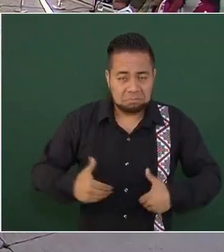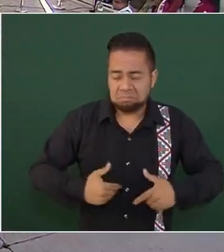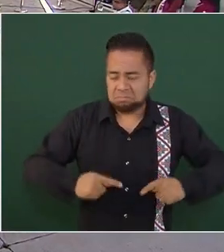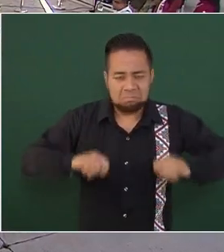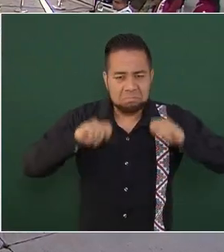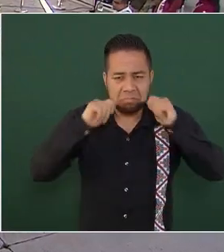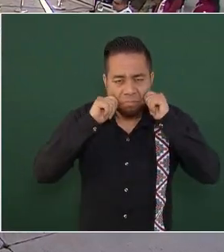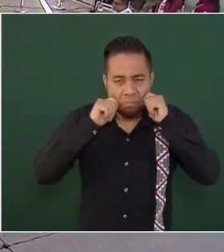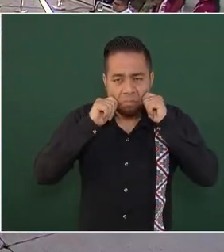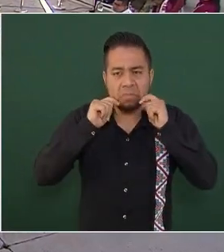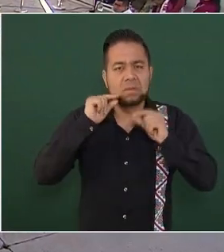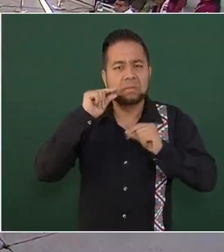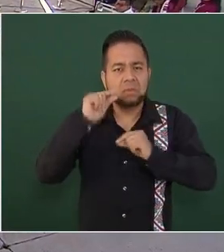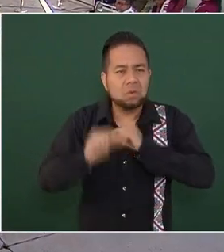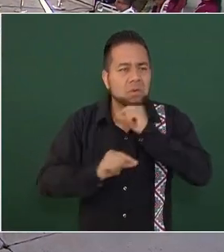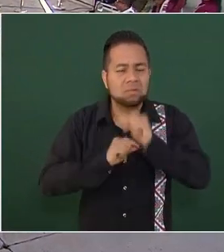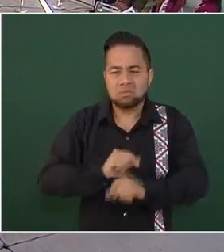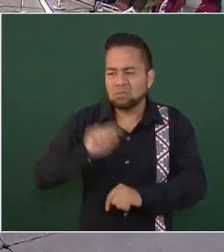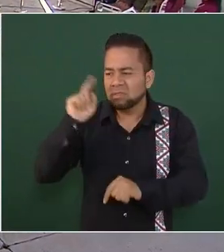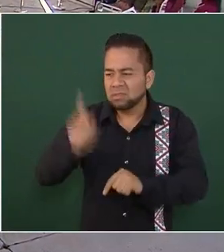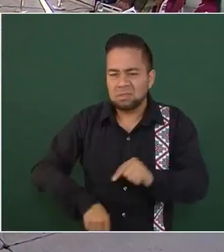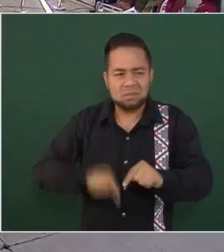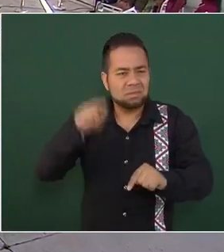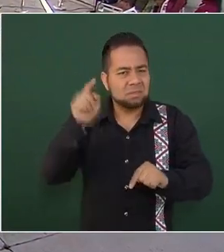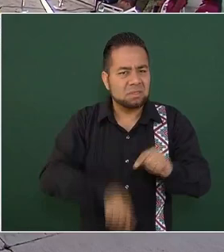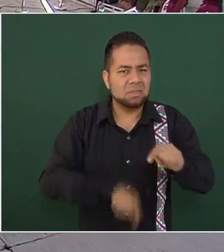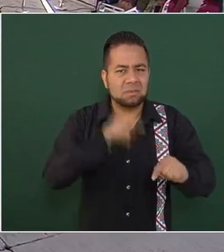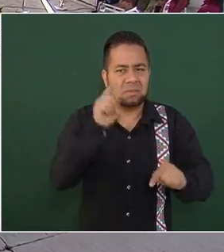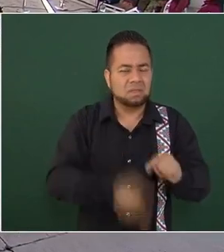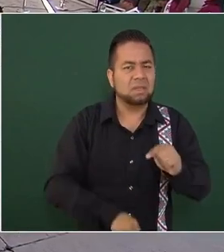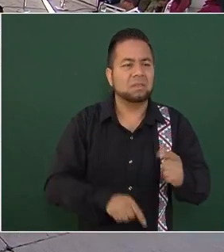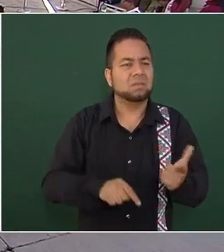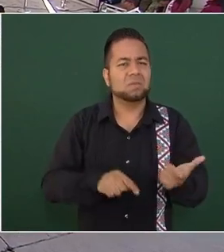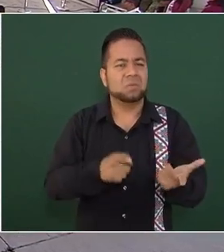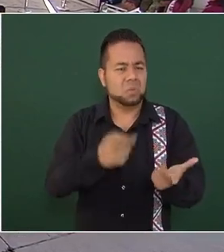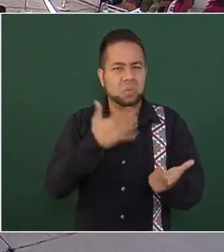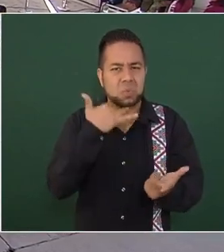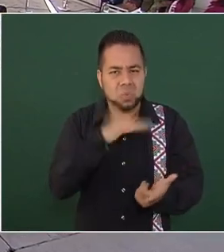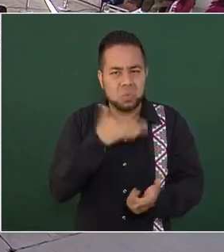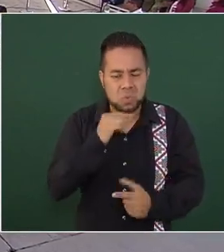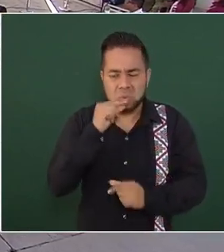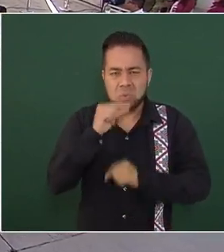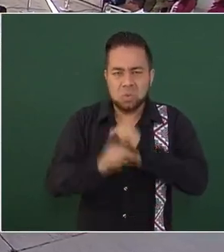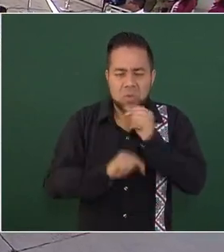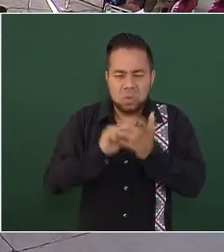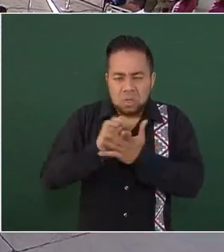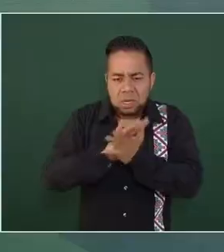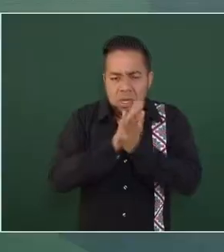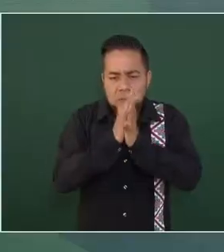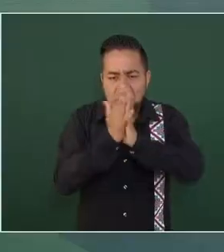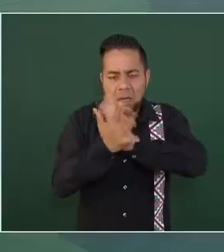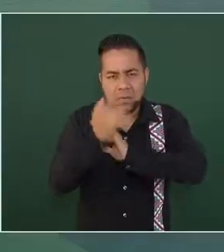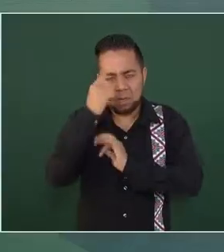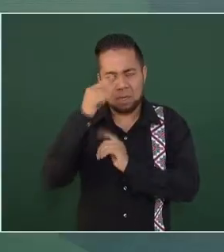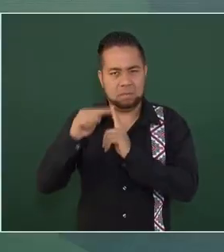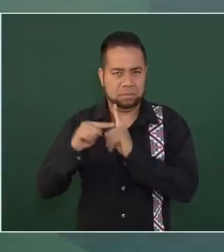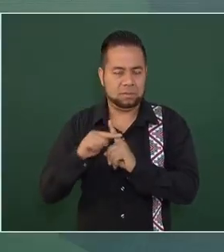limpiando poco a poco purificando la vida pública y no odiar